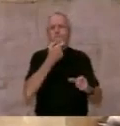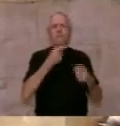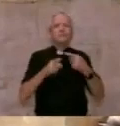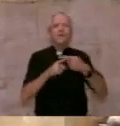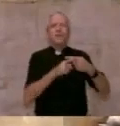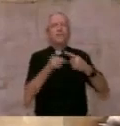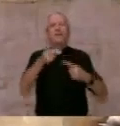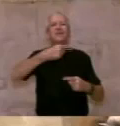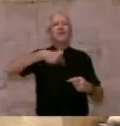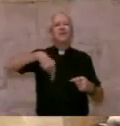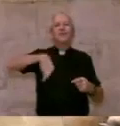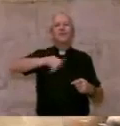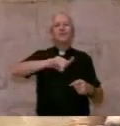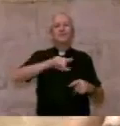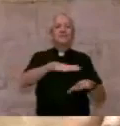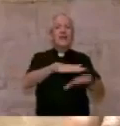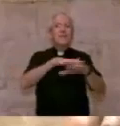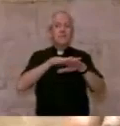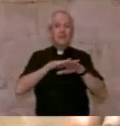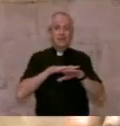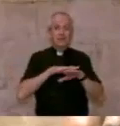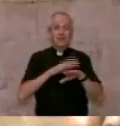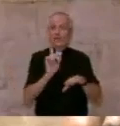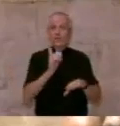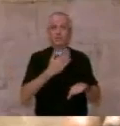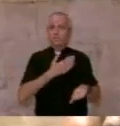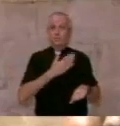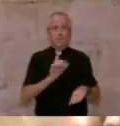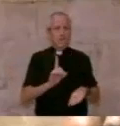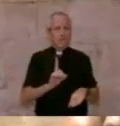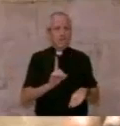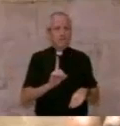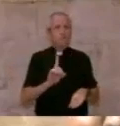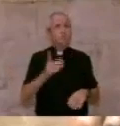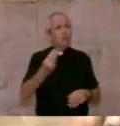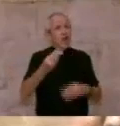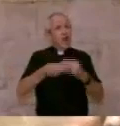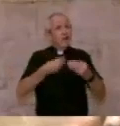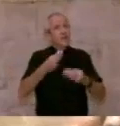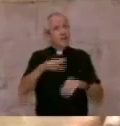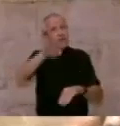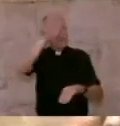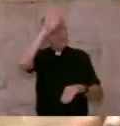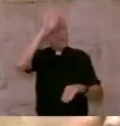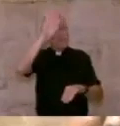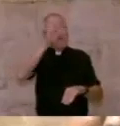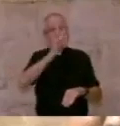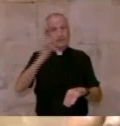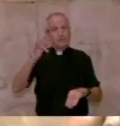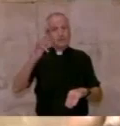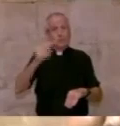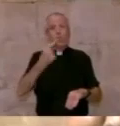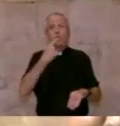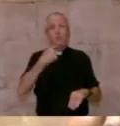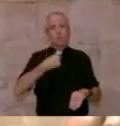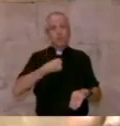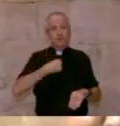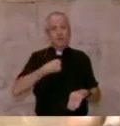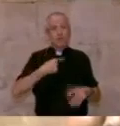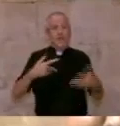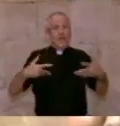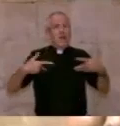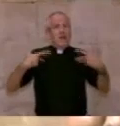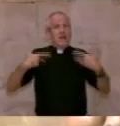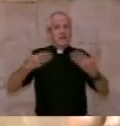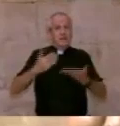con todos vosotros esta invitación que no es mía, sino que nos la hace el Papa Francisco cuando nos dice en la alegría del